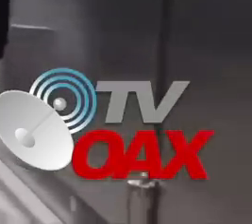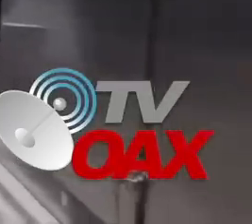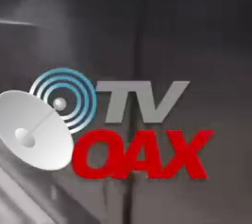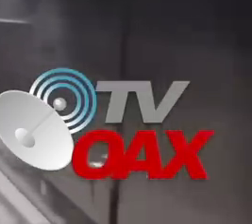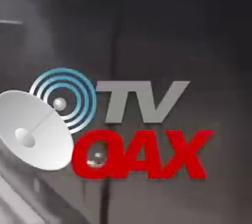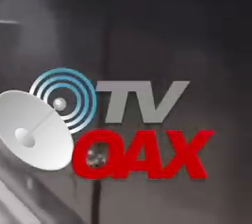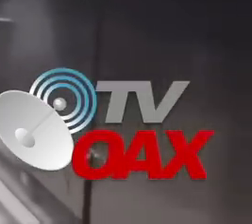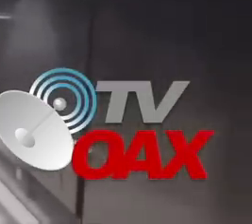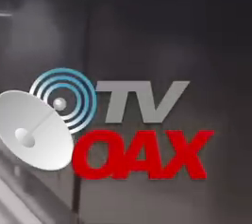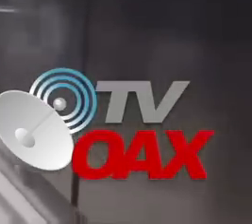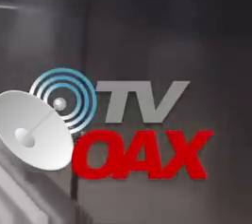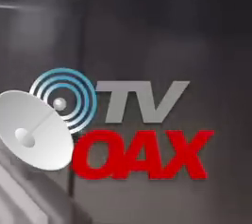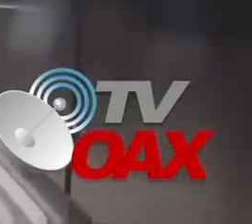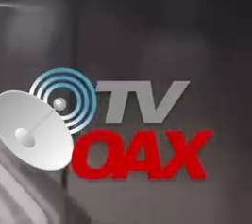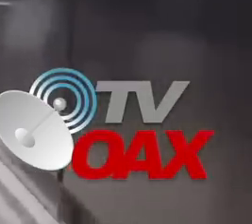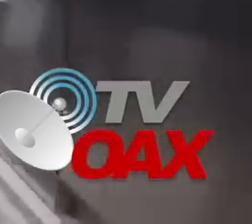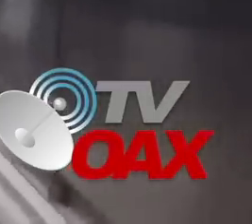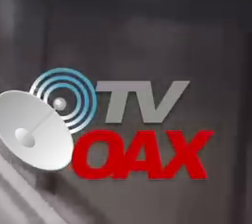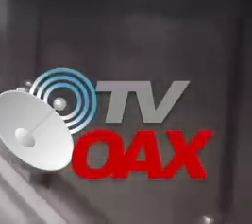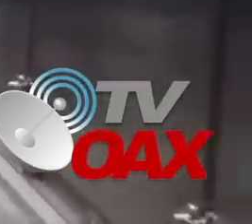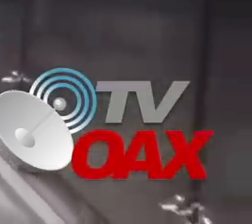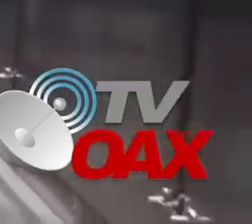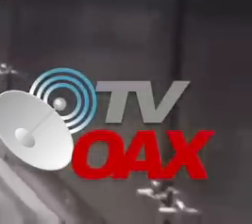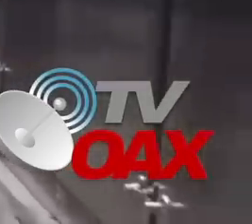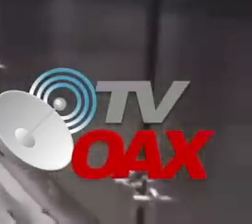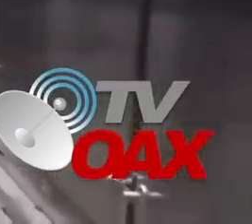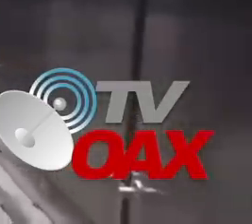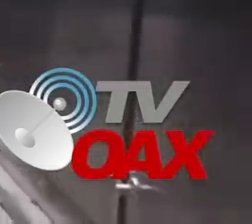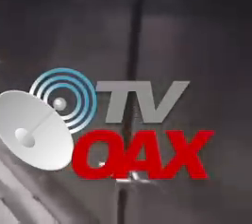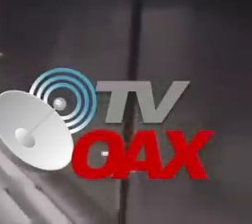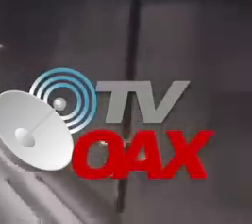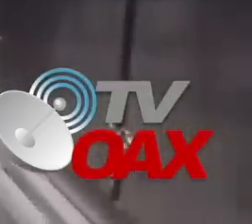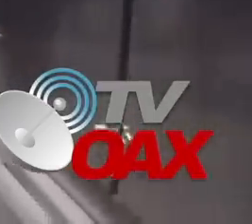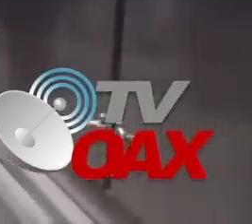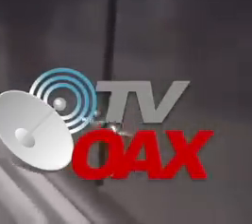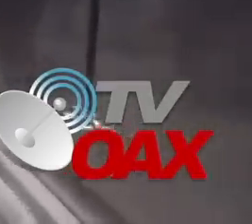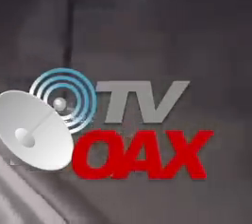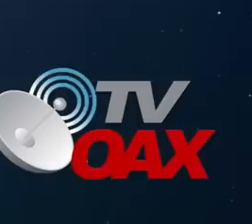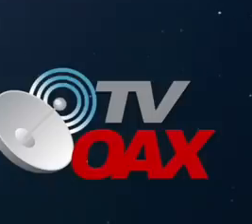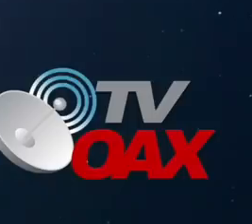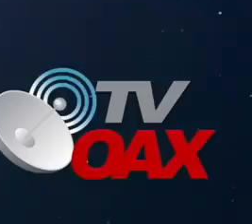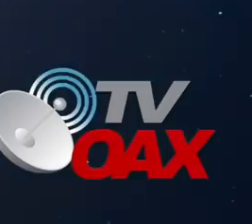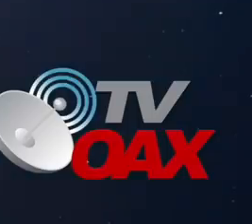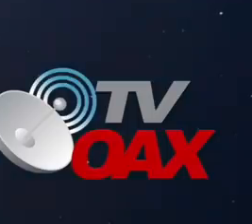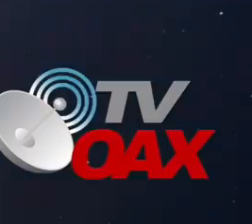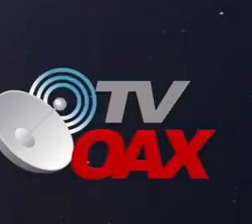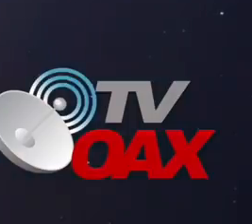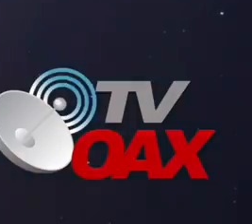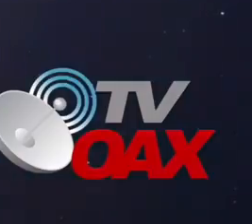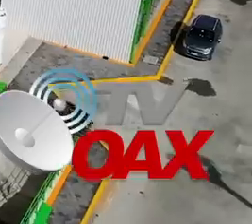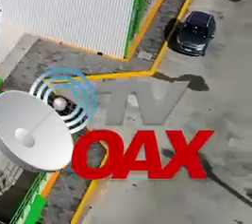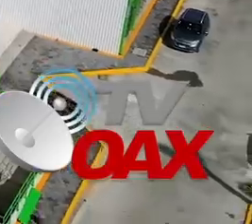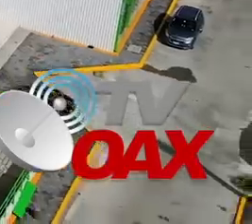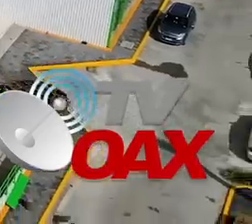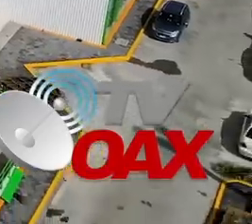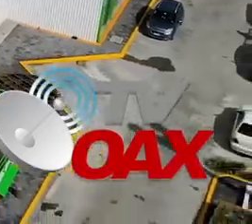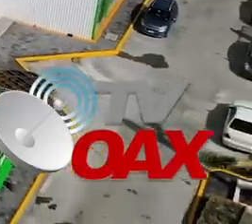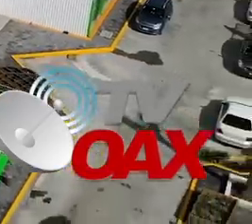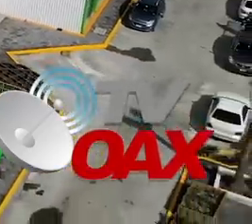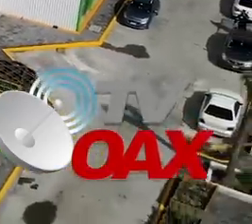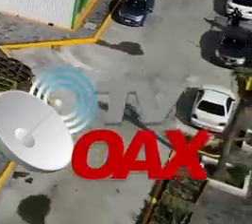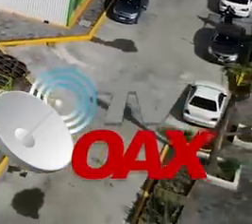de carbonización hidrotermal, la más grande en su tipo a nivel mundial. En esta